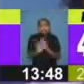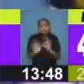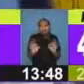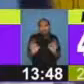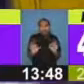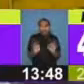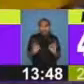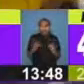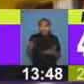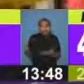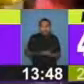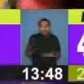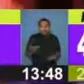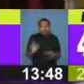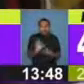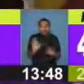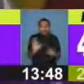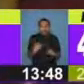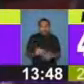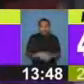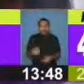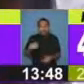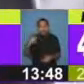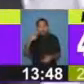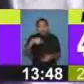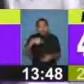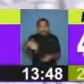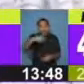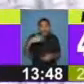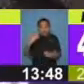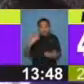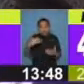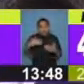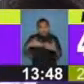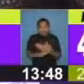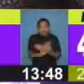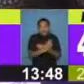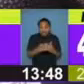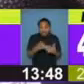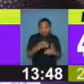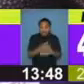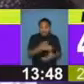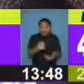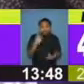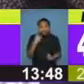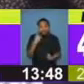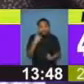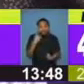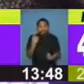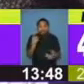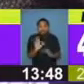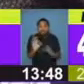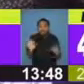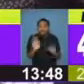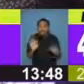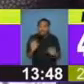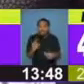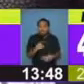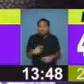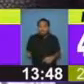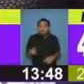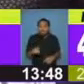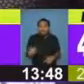Gabinete tampoco aparece. Si ustedes entran en estos momentos no van a encontrar a ninguna autoridad porque hace meses que no están viniendo, amén de que hayan